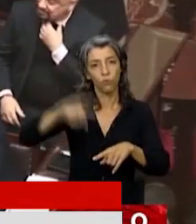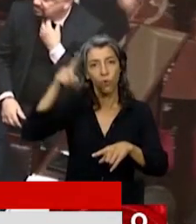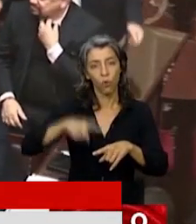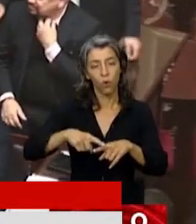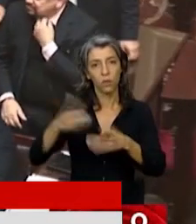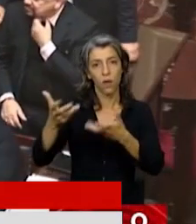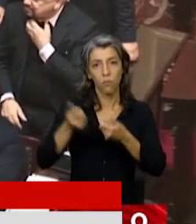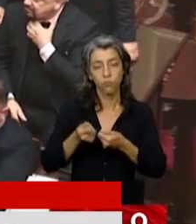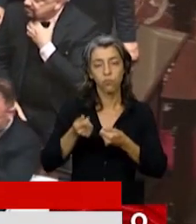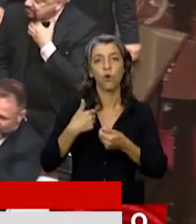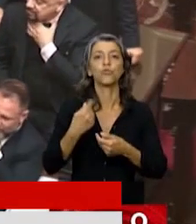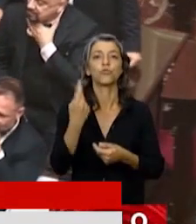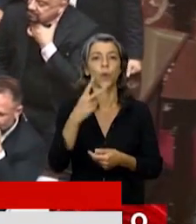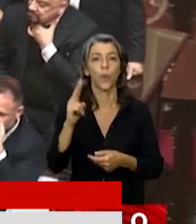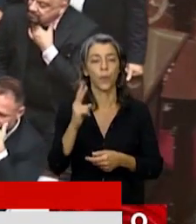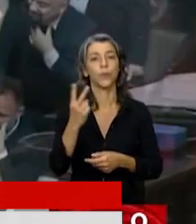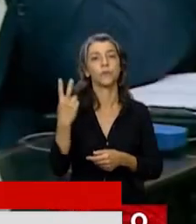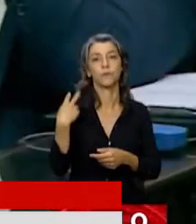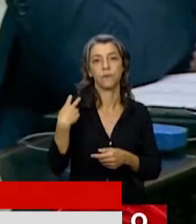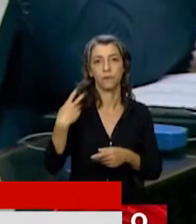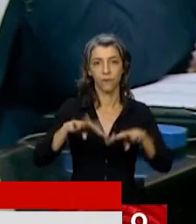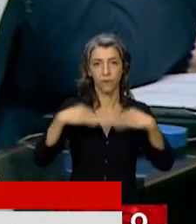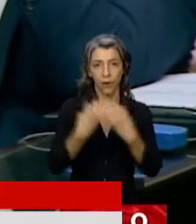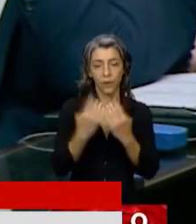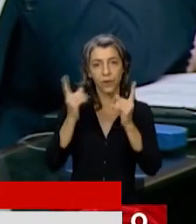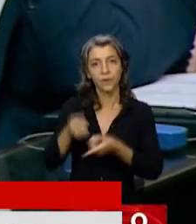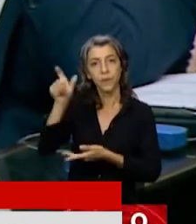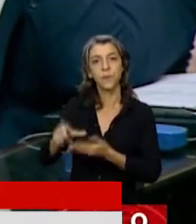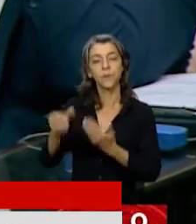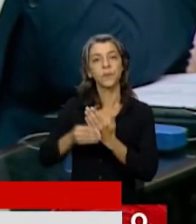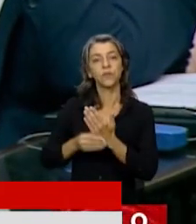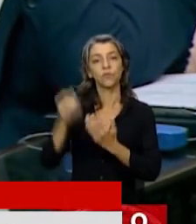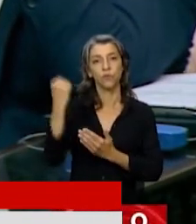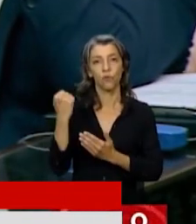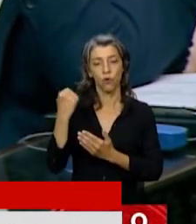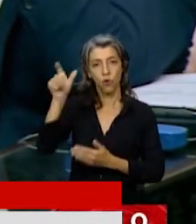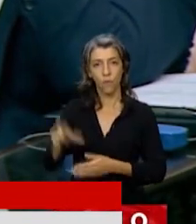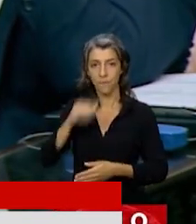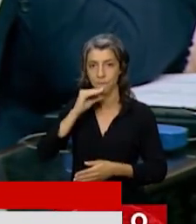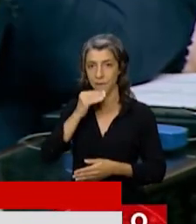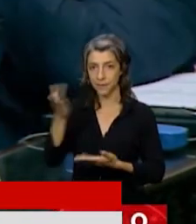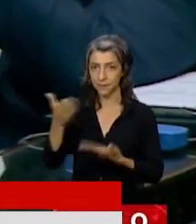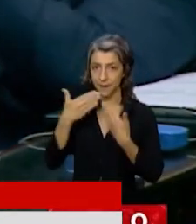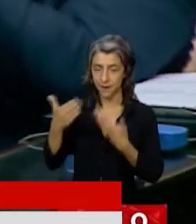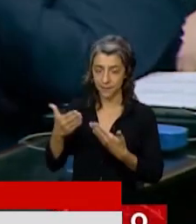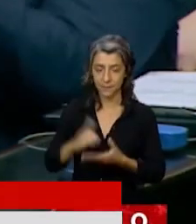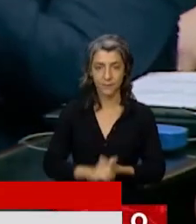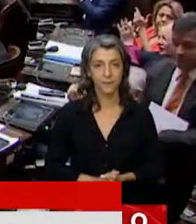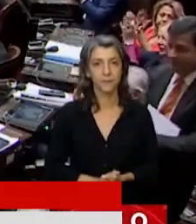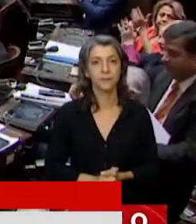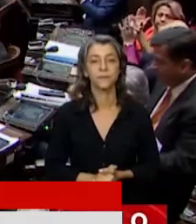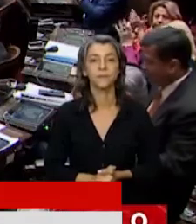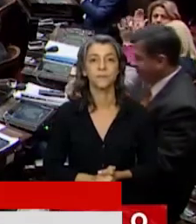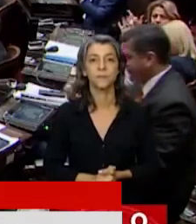a favor el bloque del radicalismo, conducido por Mario Negri, y esta votación generó una división o